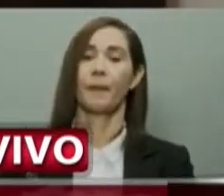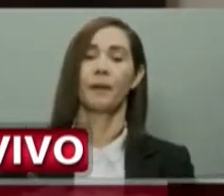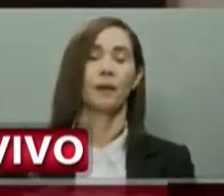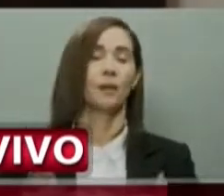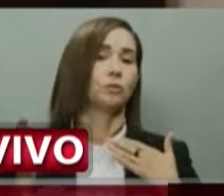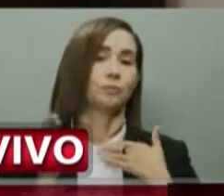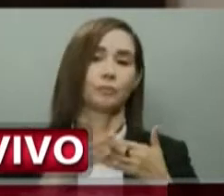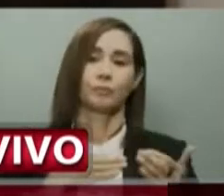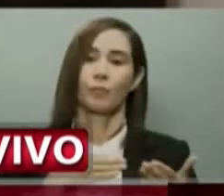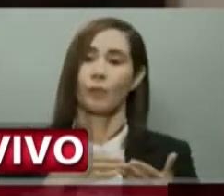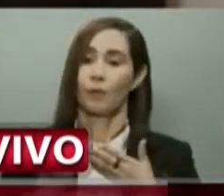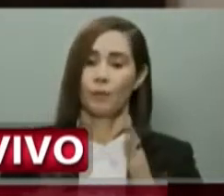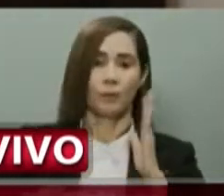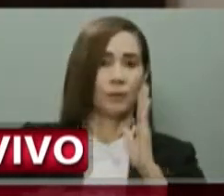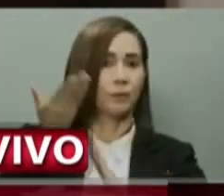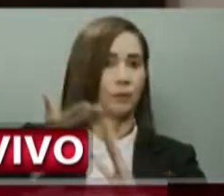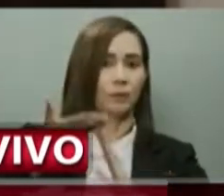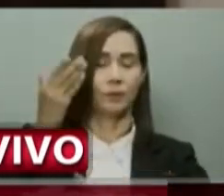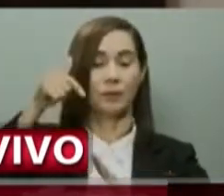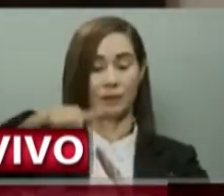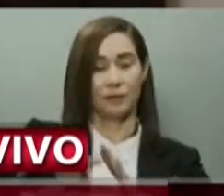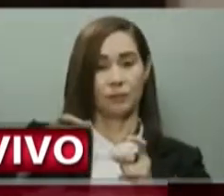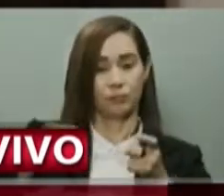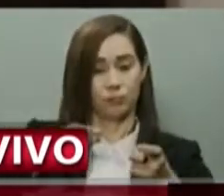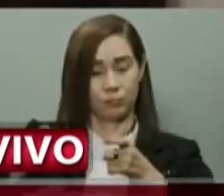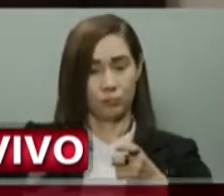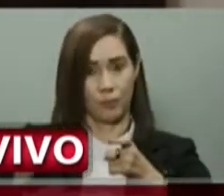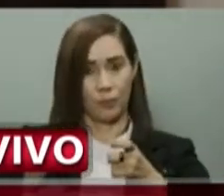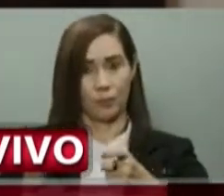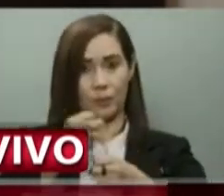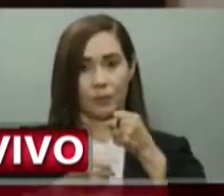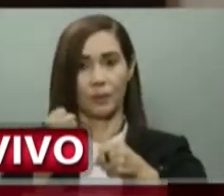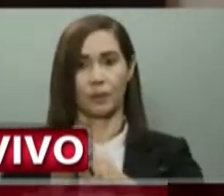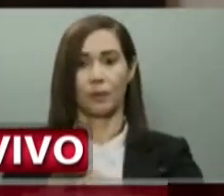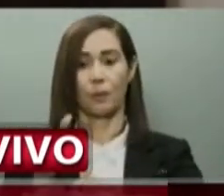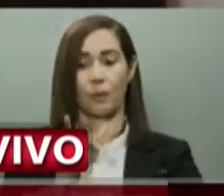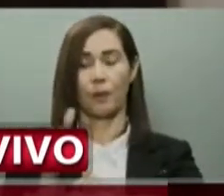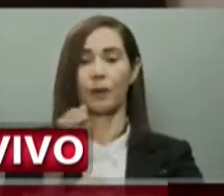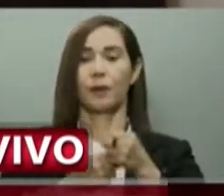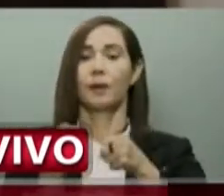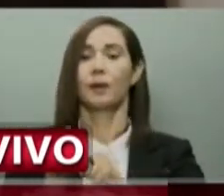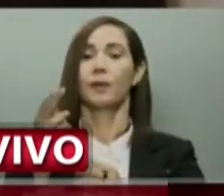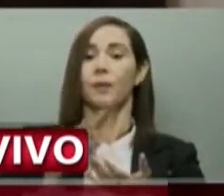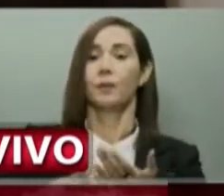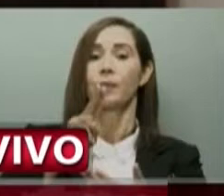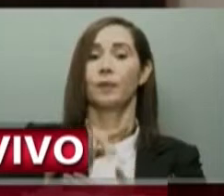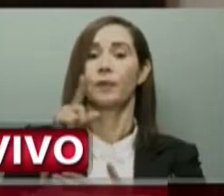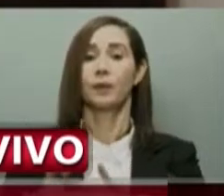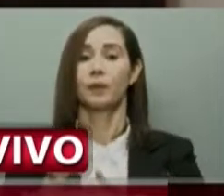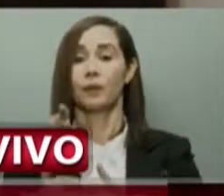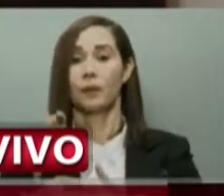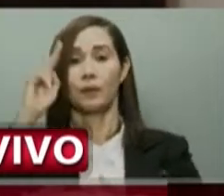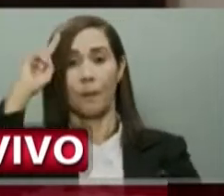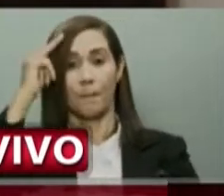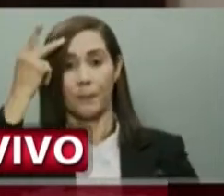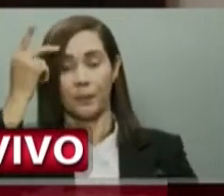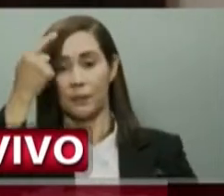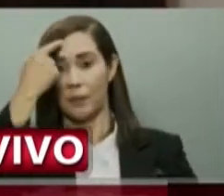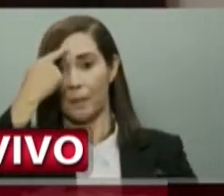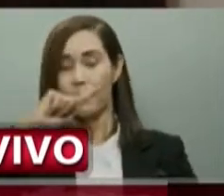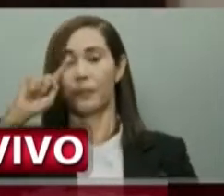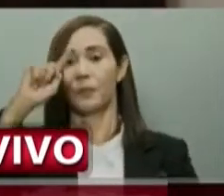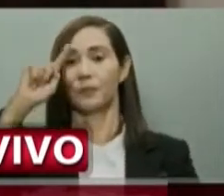No importa cuánto aumente, lo garantizamos a los precios del 2021. Esto es la política por y para la